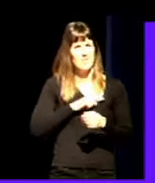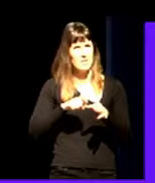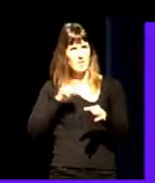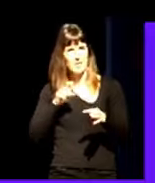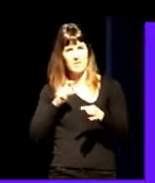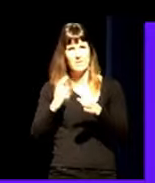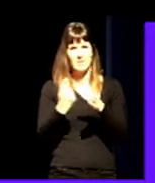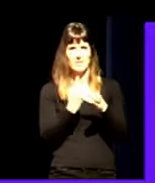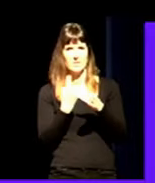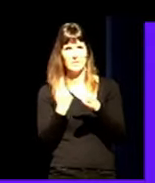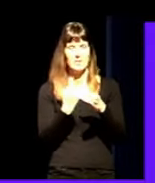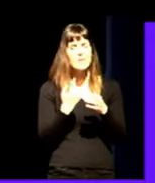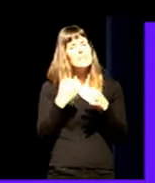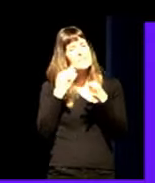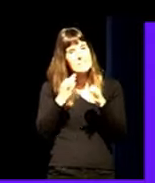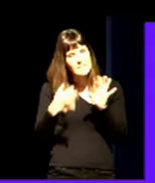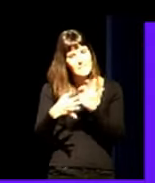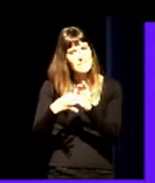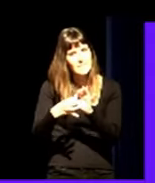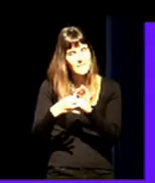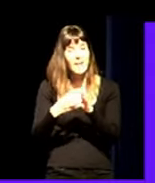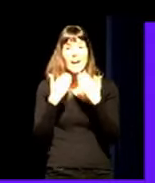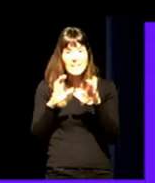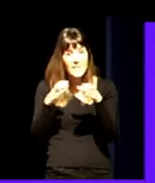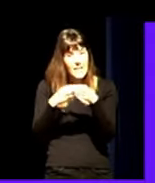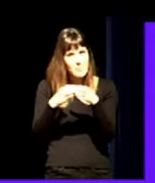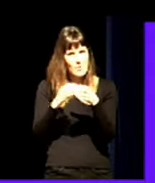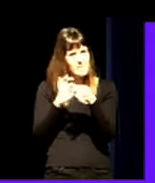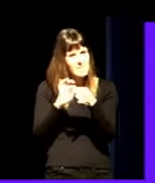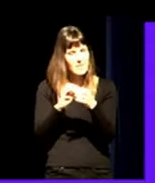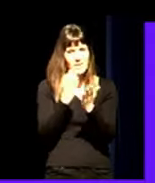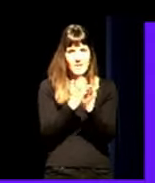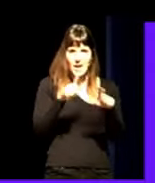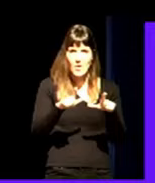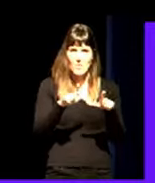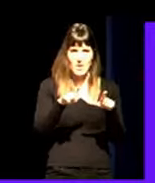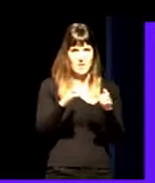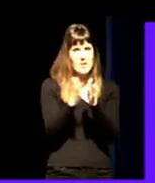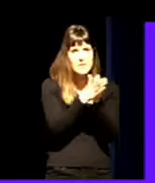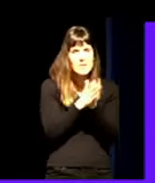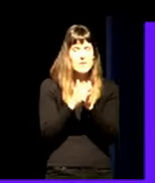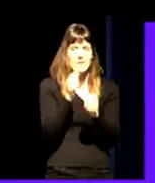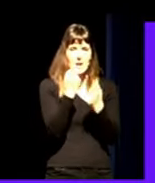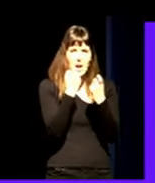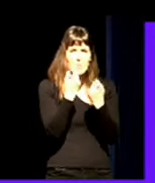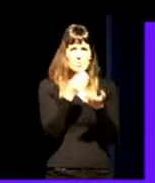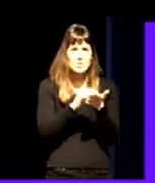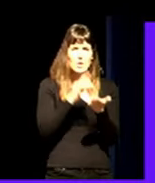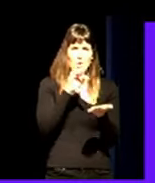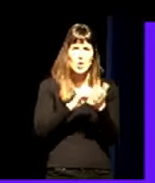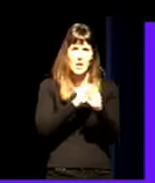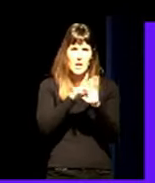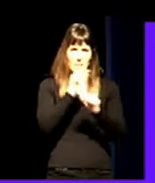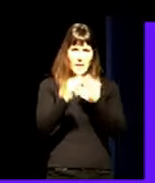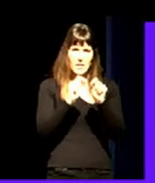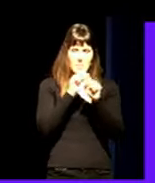¿no? Siempre encontrar un vínculo. El equipo es un vínculo, el aula es un vínculo. Muchos alumnos y alumnas, a lo largo de la pandemia, sobre todo